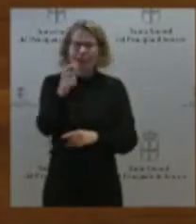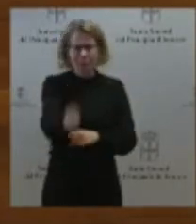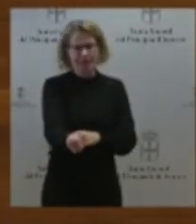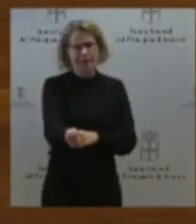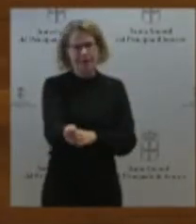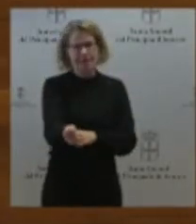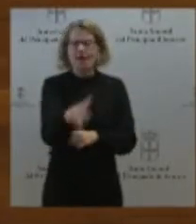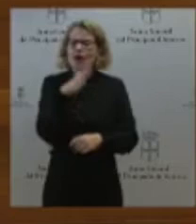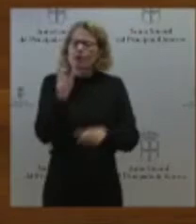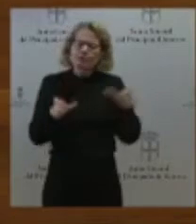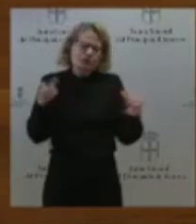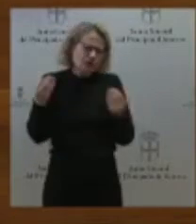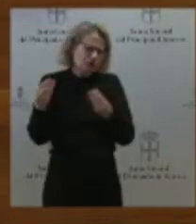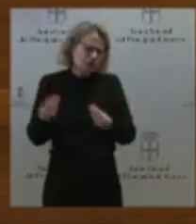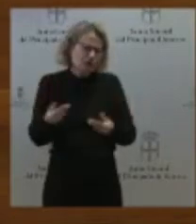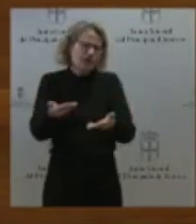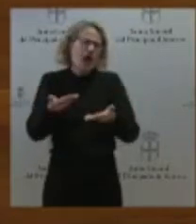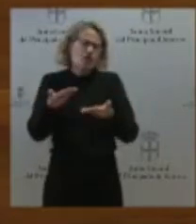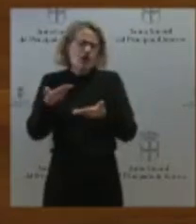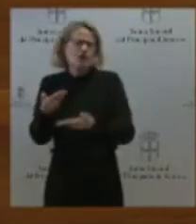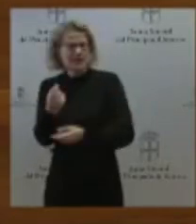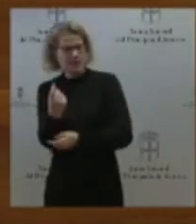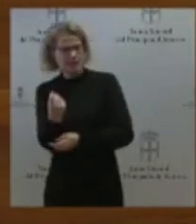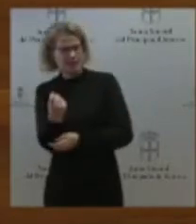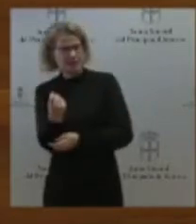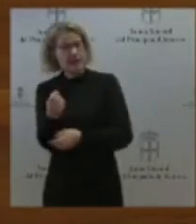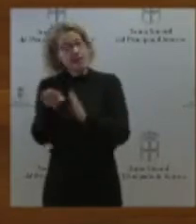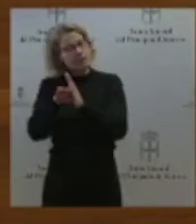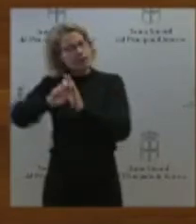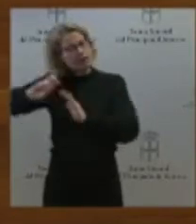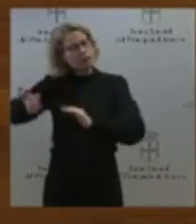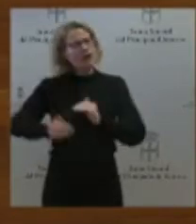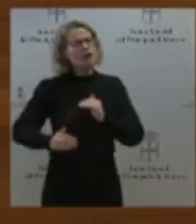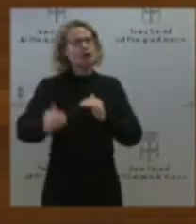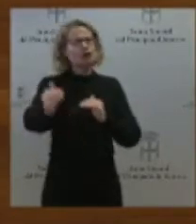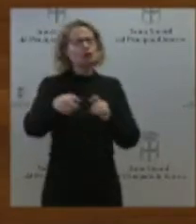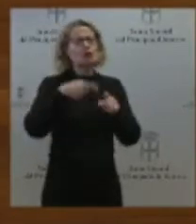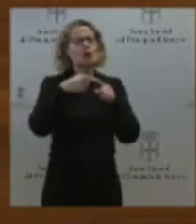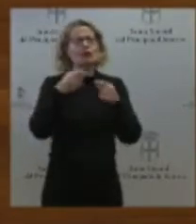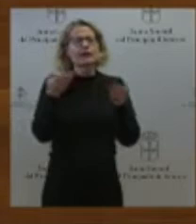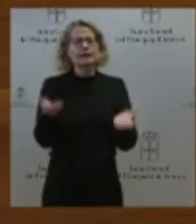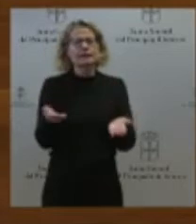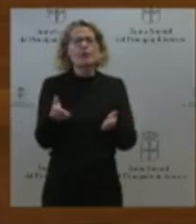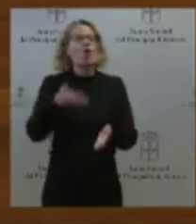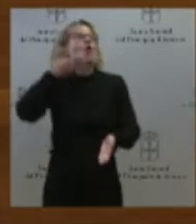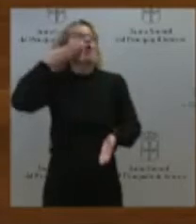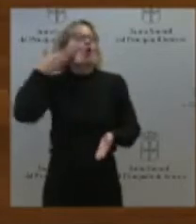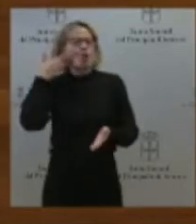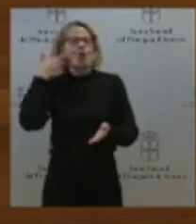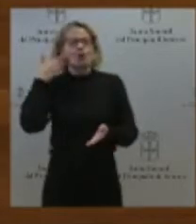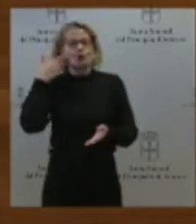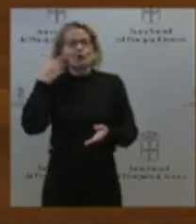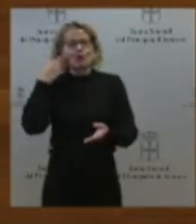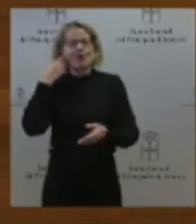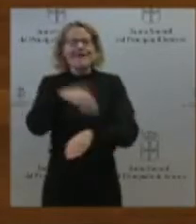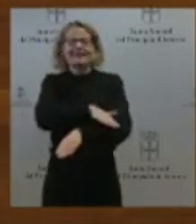otro lado, de amplio espectro, que permitan reconfigurar las bases de nuestro orgullo, del estado de bienestar asturiano. Al respecto,